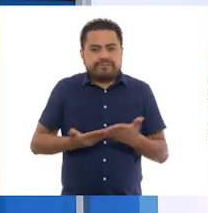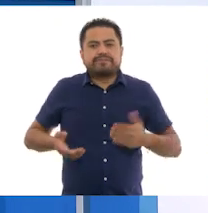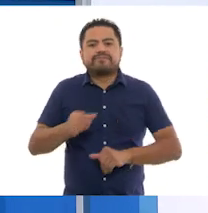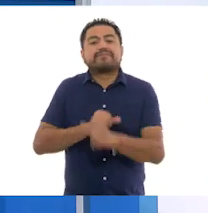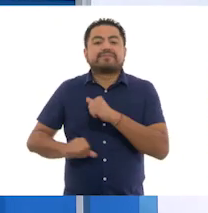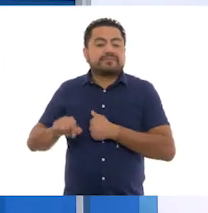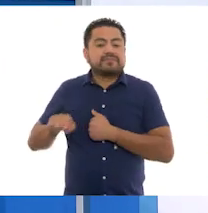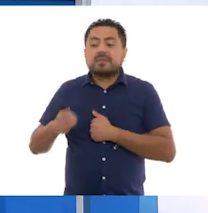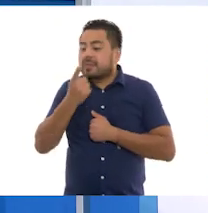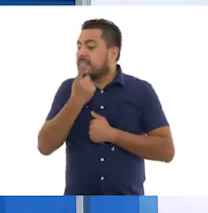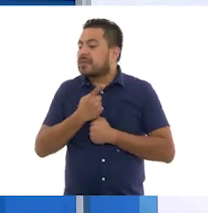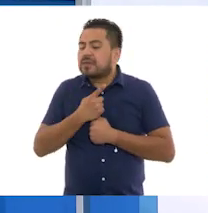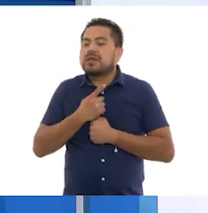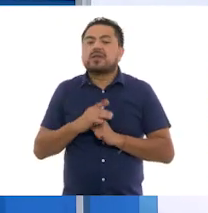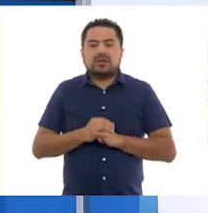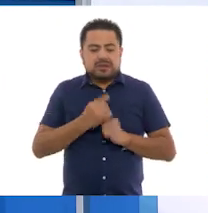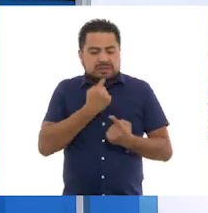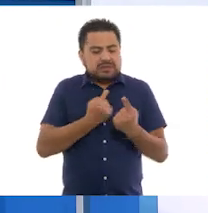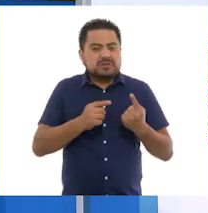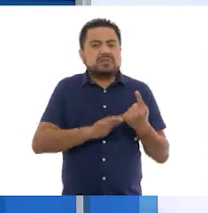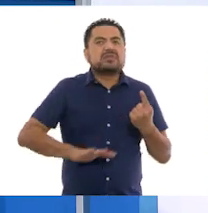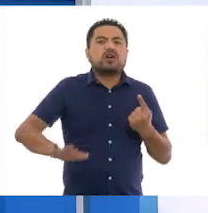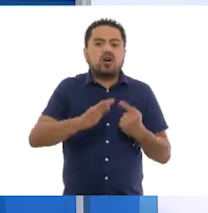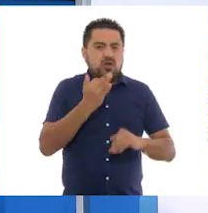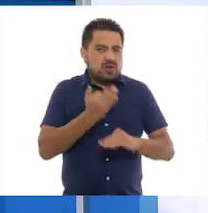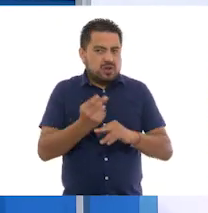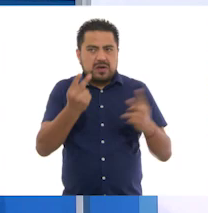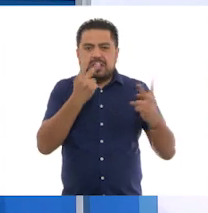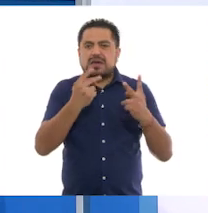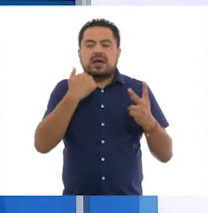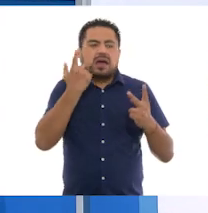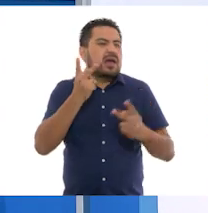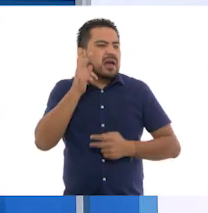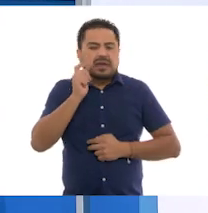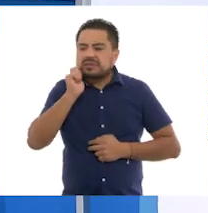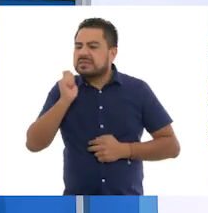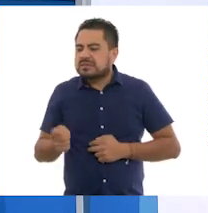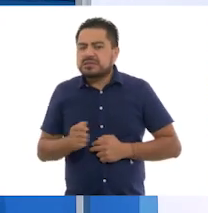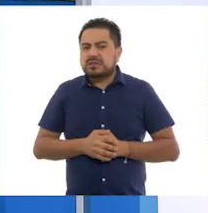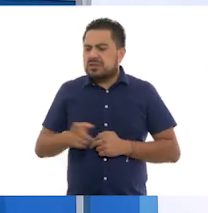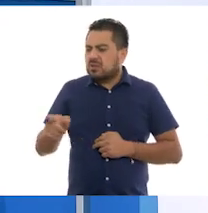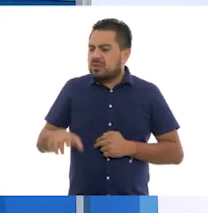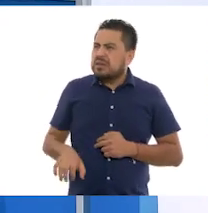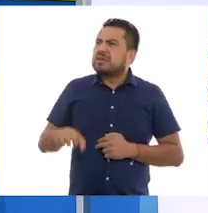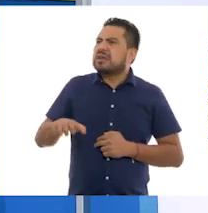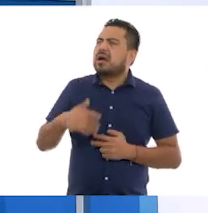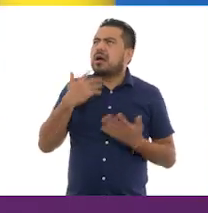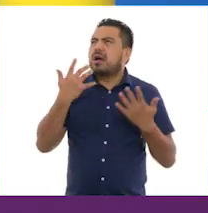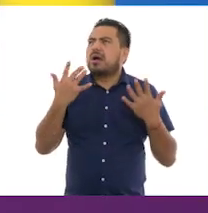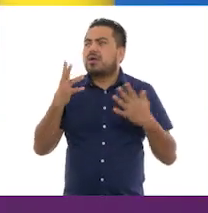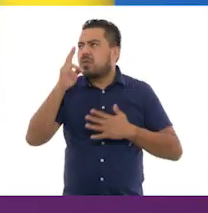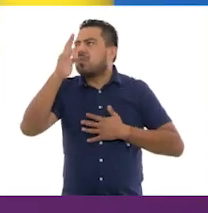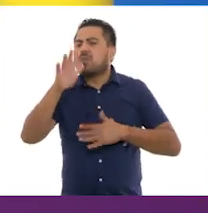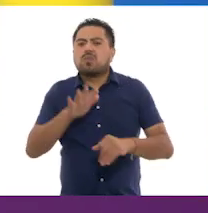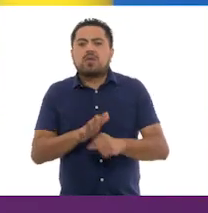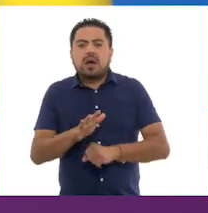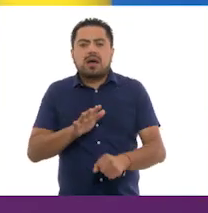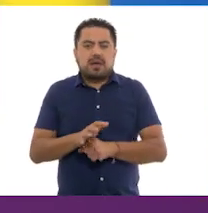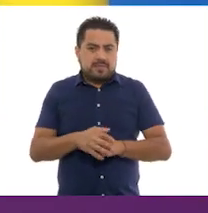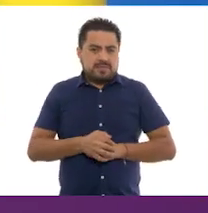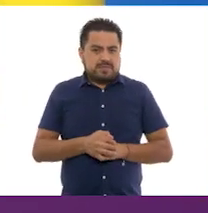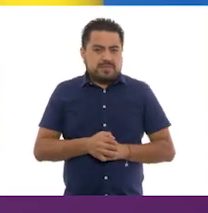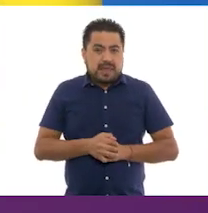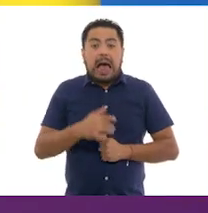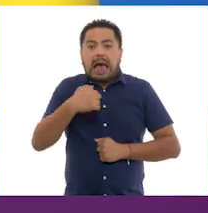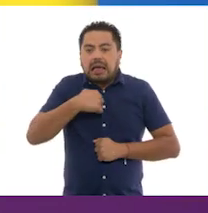turno. Platícanos, seguro los niños y las niñas que nos están viendo también quieren escucharte. ¿Qué quieres ser de grande, Raulito? Pues a